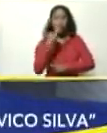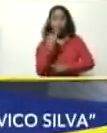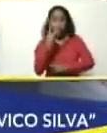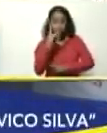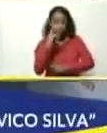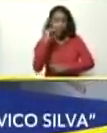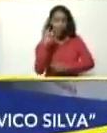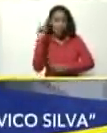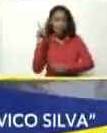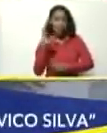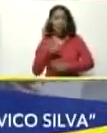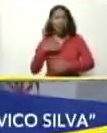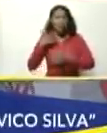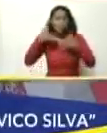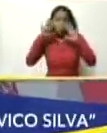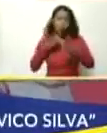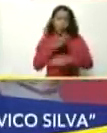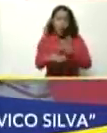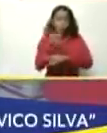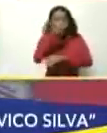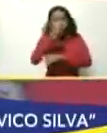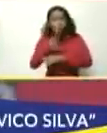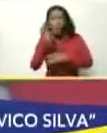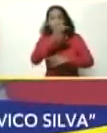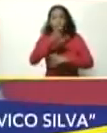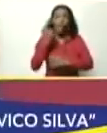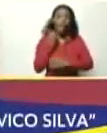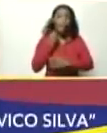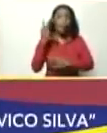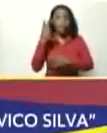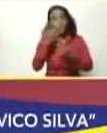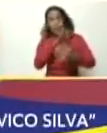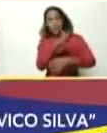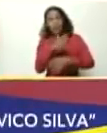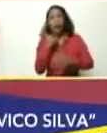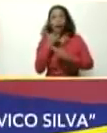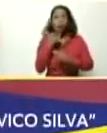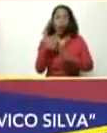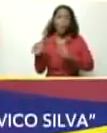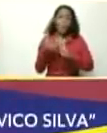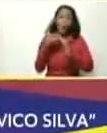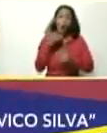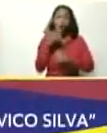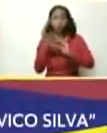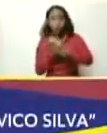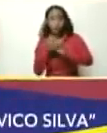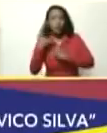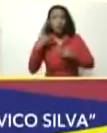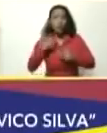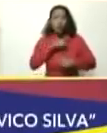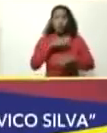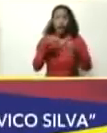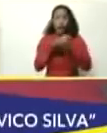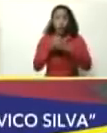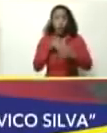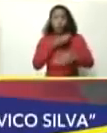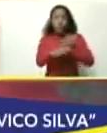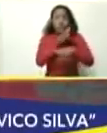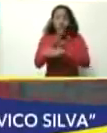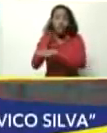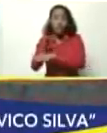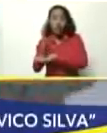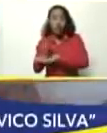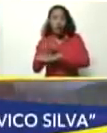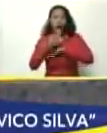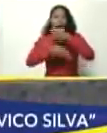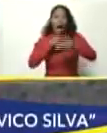en búsqueda de los casos. Pareciera una cosa contradictoria, pero nuestros equipos van en búsqueda de los casos y, por supuesto,